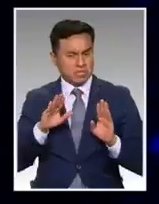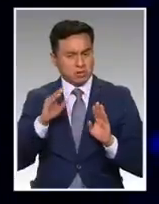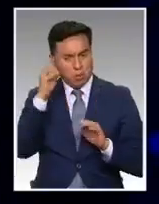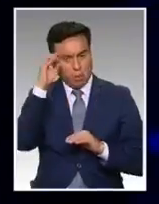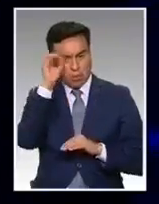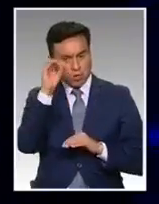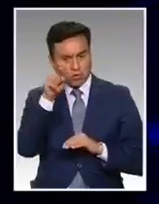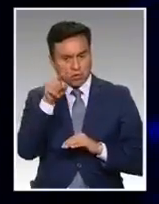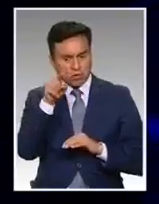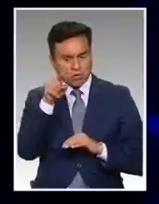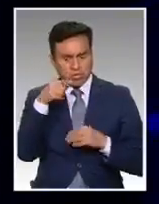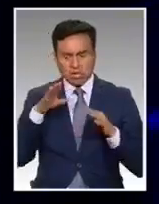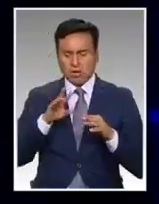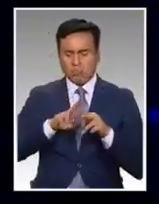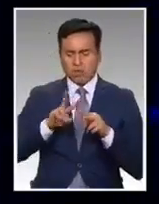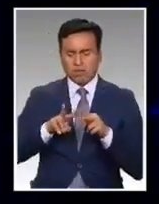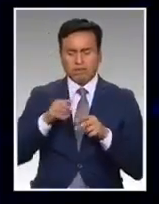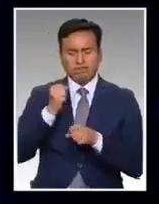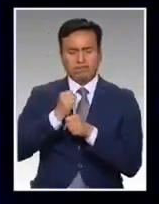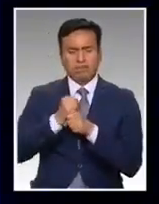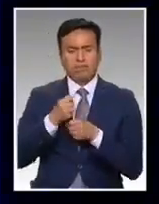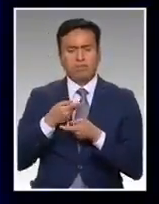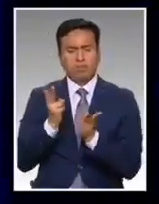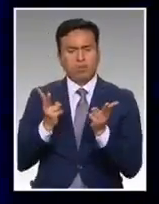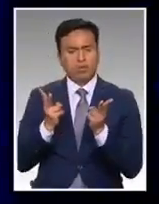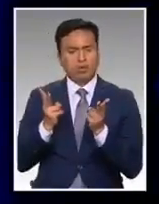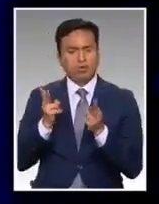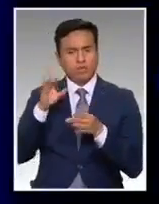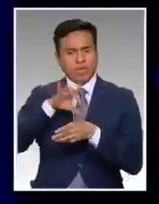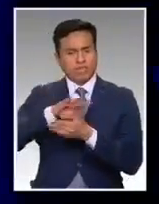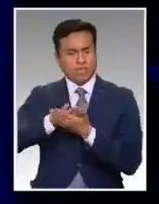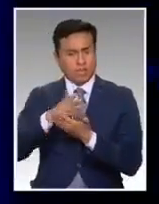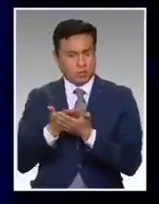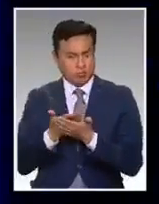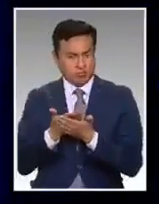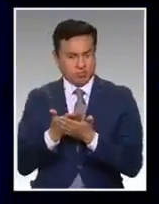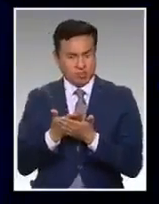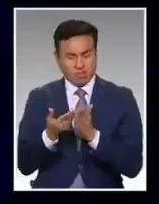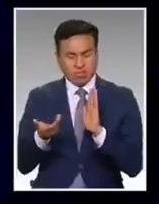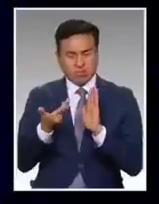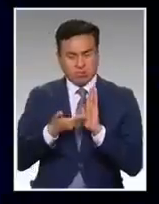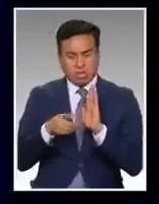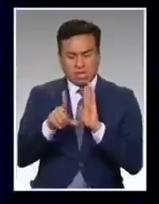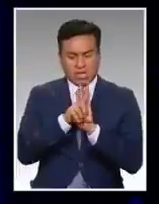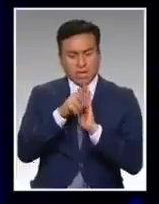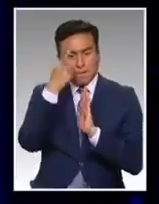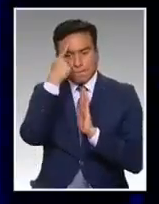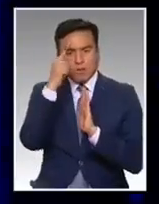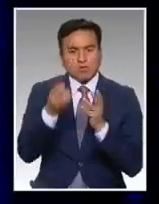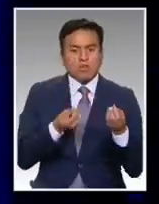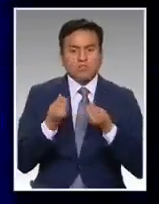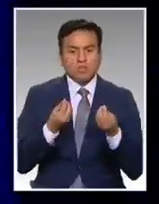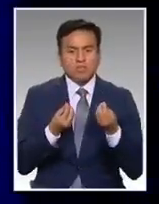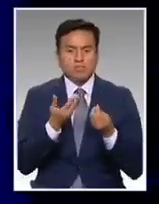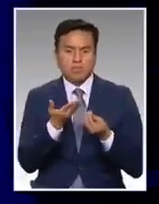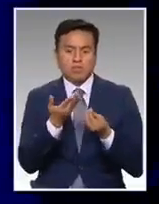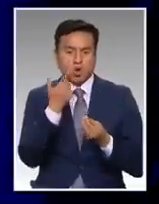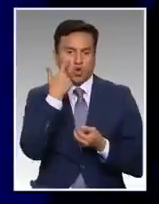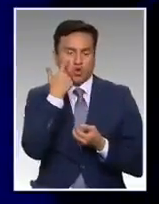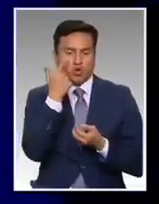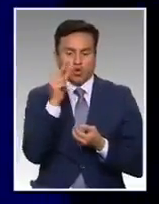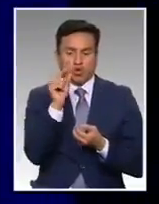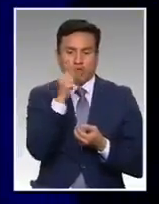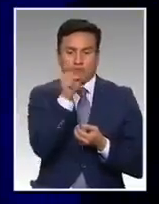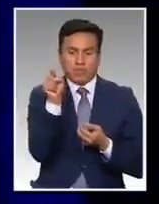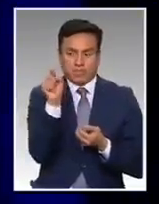juicio para desempeñarse en el sector público de la salud hacia la estructura hoy día la ley pero lo que sucede es que usted habrá conocido durante